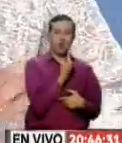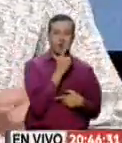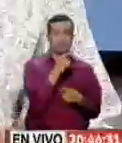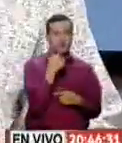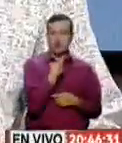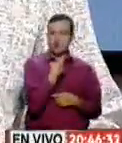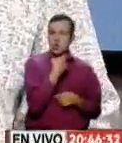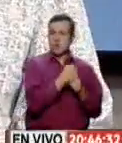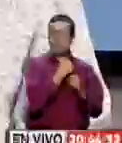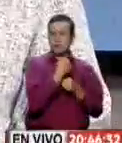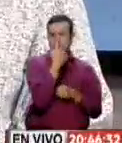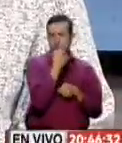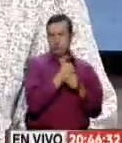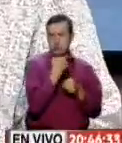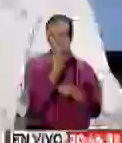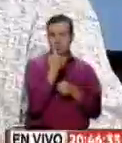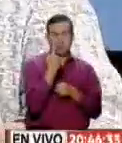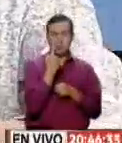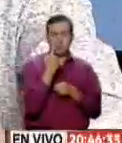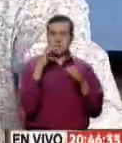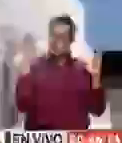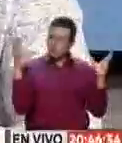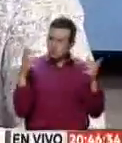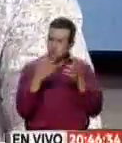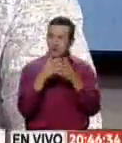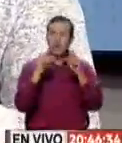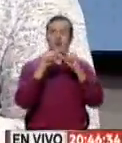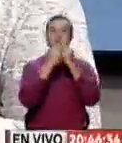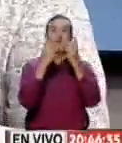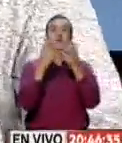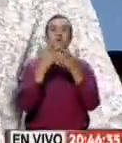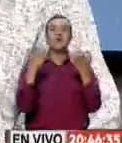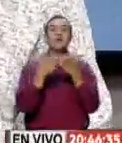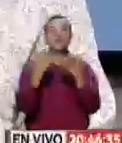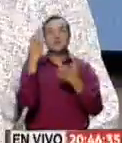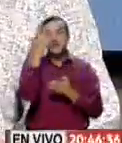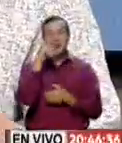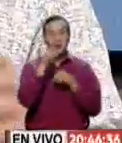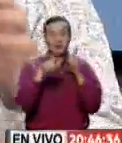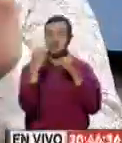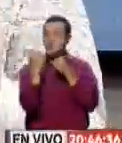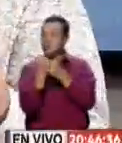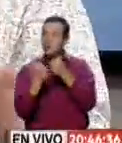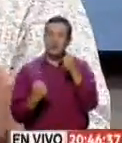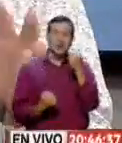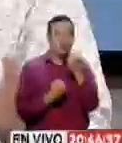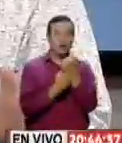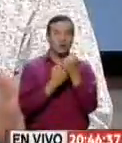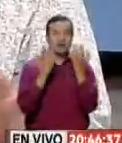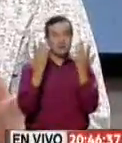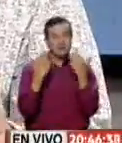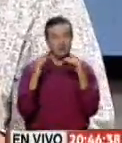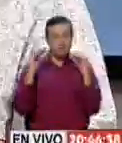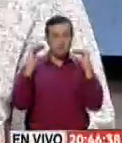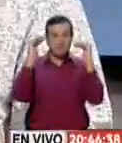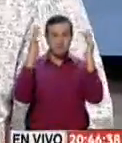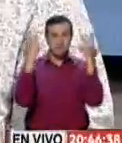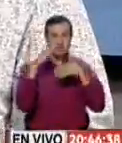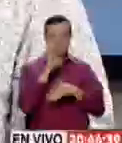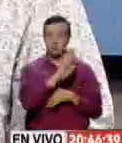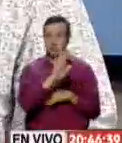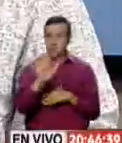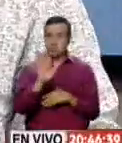gente. Yo trabajo solo. Y aquí en las Puertas del Horno logramos formar un grupo, era un equipo, y se ayudaban. Y ha traspasado el programa porque incluso